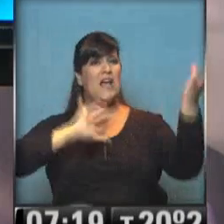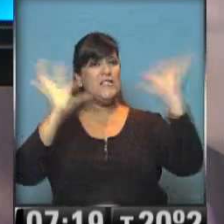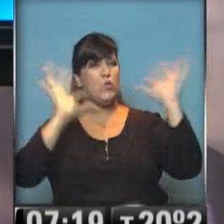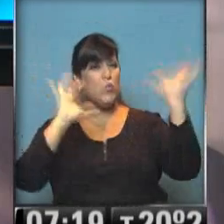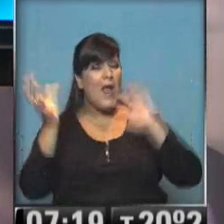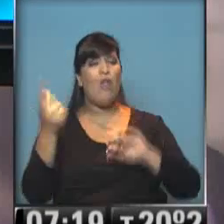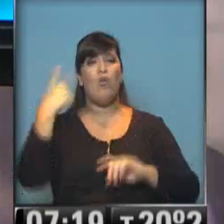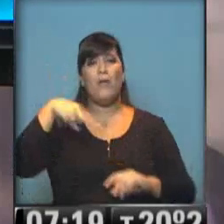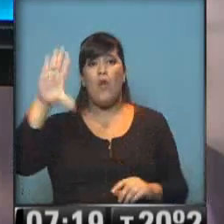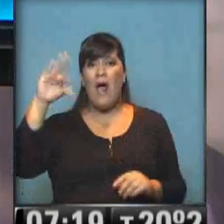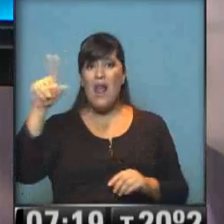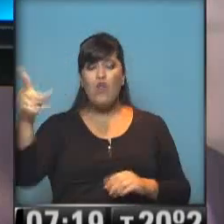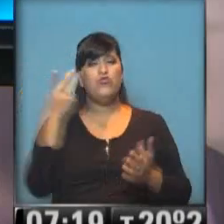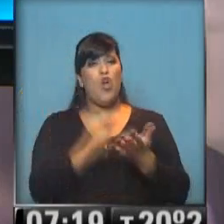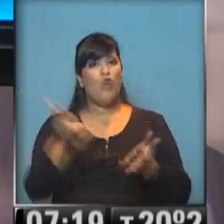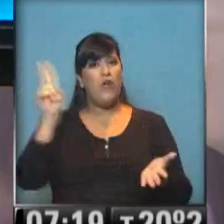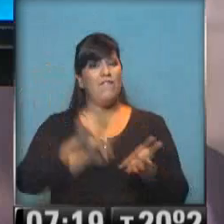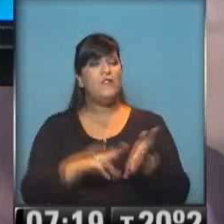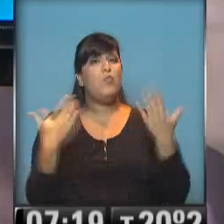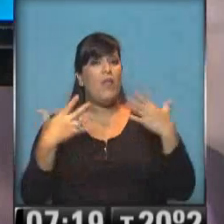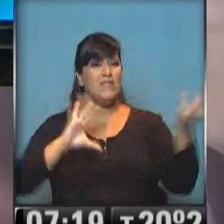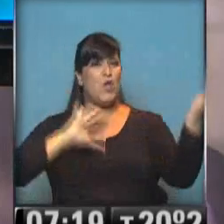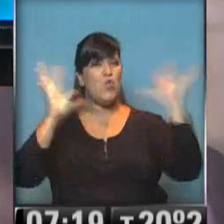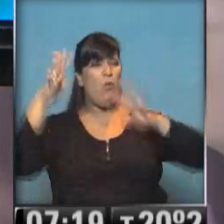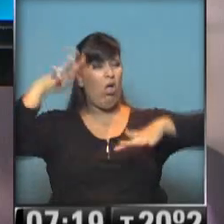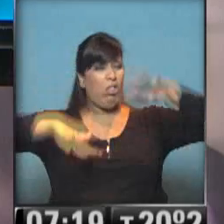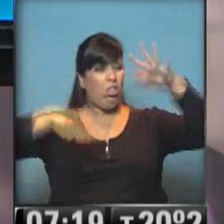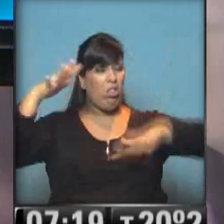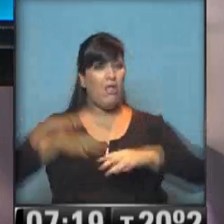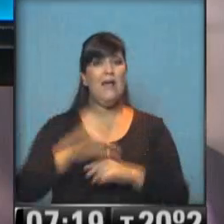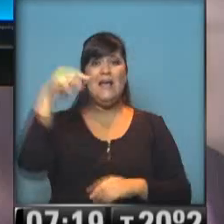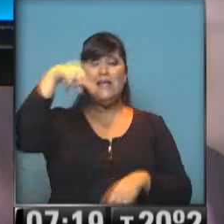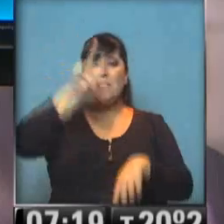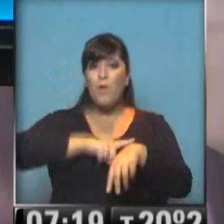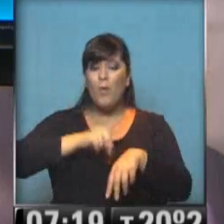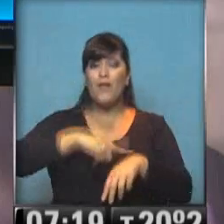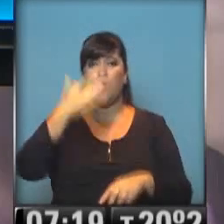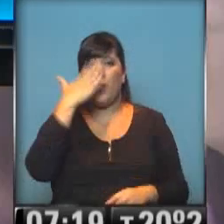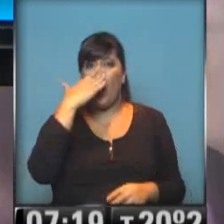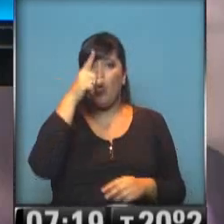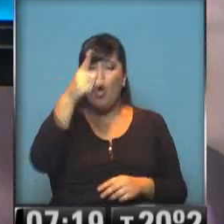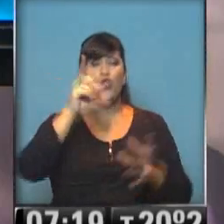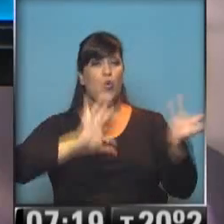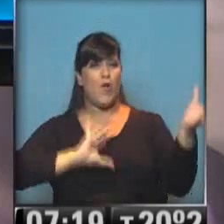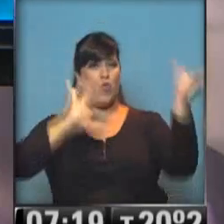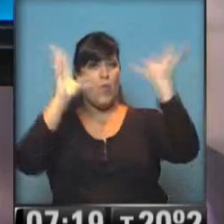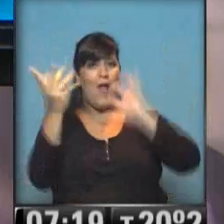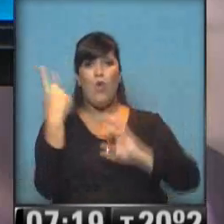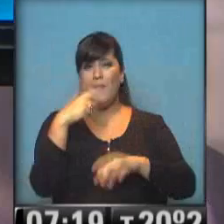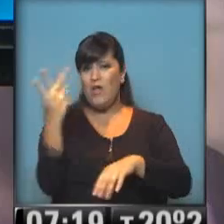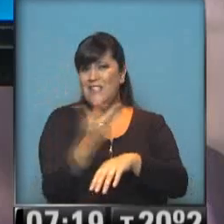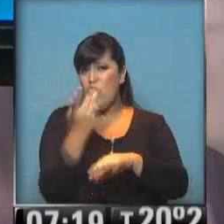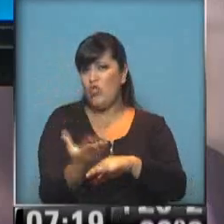nublado y hacia la noche nuevamente se puede generar nubosidad inestable. En estos momentos en Córdoba el cielo está parcialmente nublado, pero hace